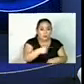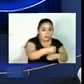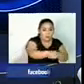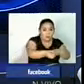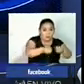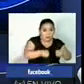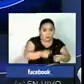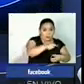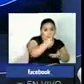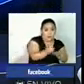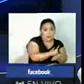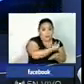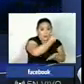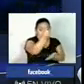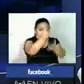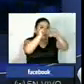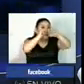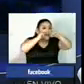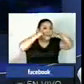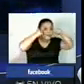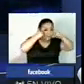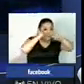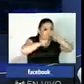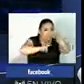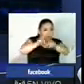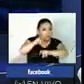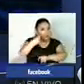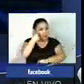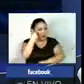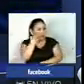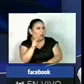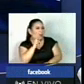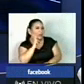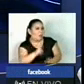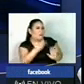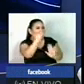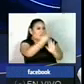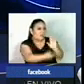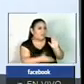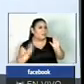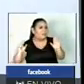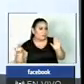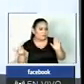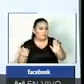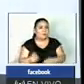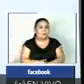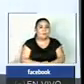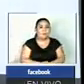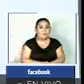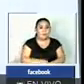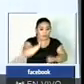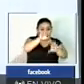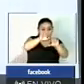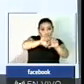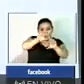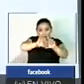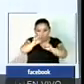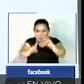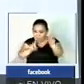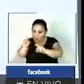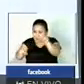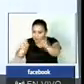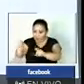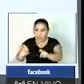Ciudadanos de la Universidad Francisco Gavidia. Veamos algunos de los resultados. Según la encuesta de opinión